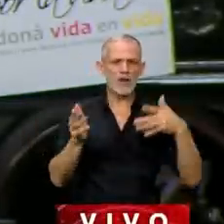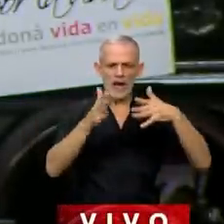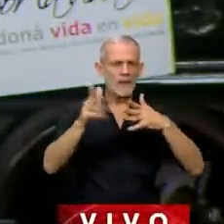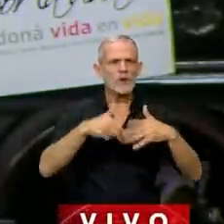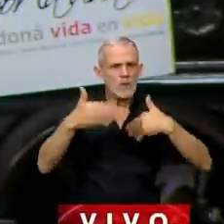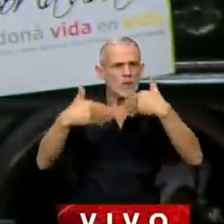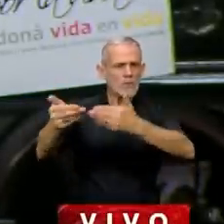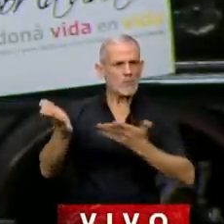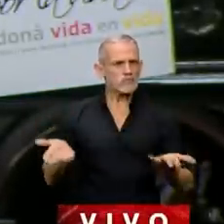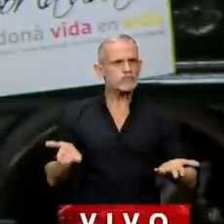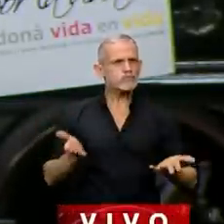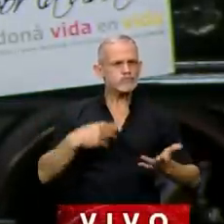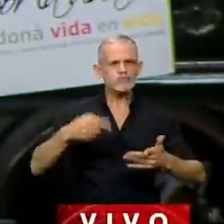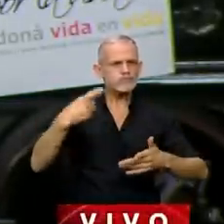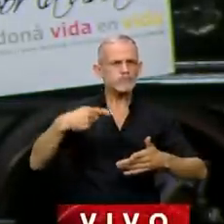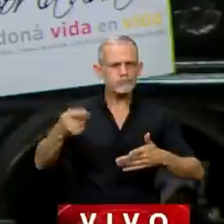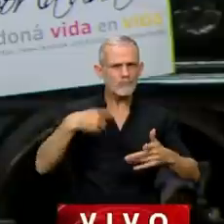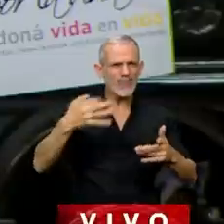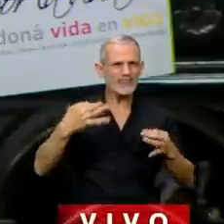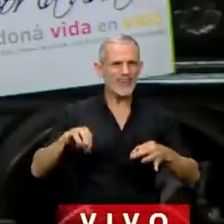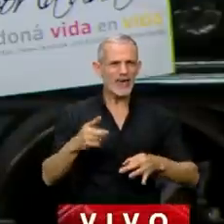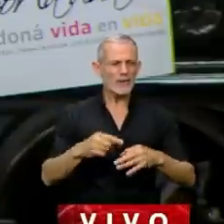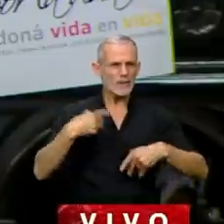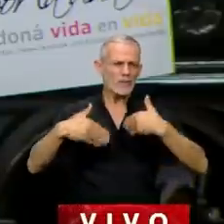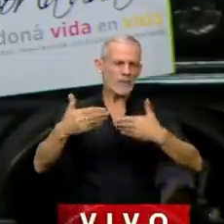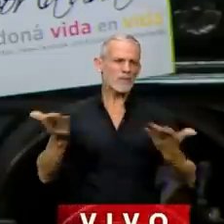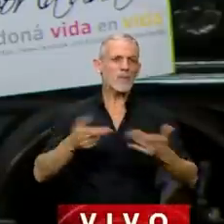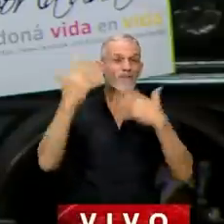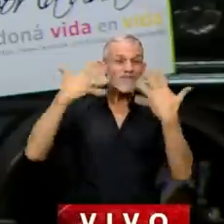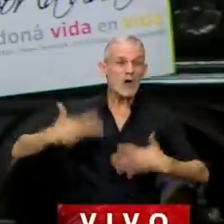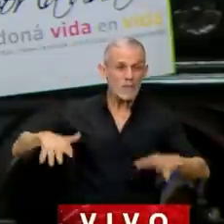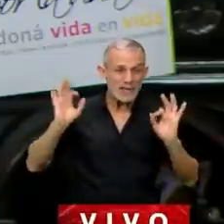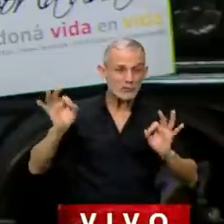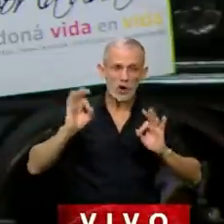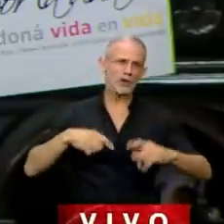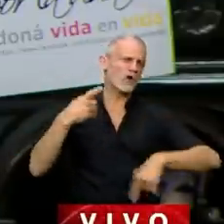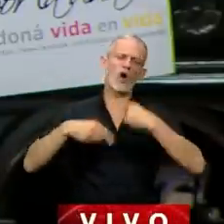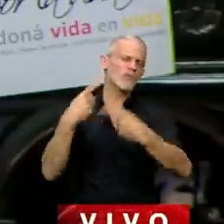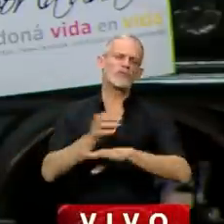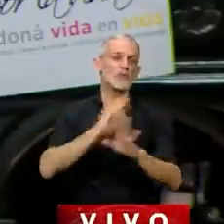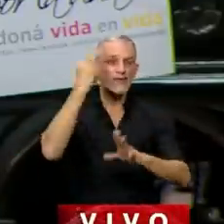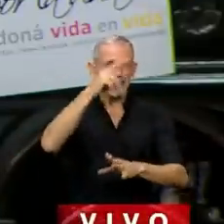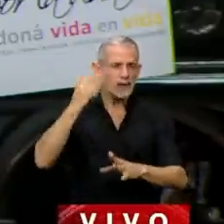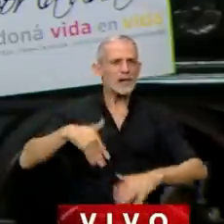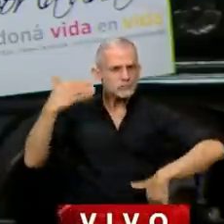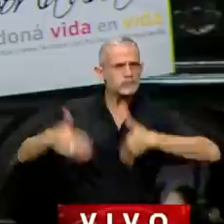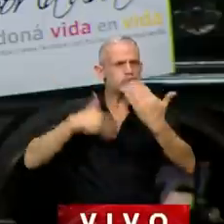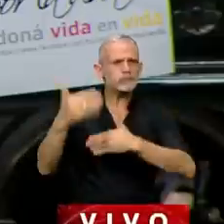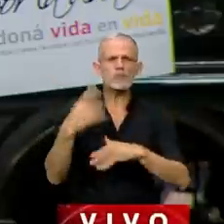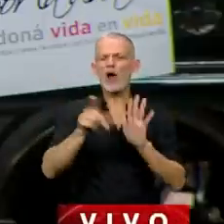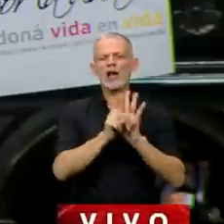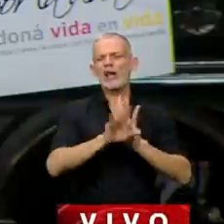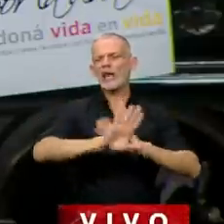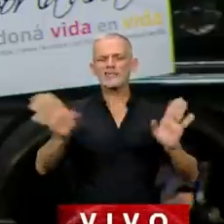un proceso que hay que transitar permanentemente y continuamente. La formación continua y permanente en enfermería no queda en una